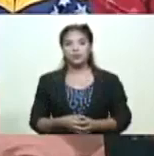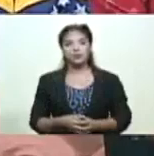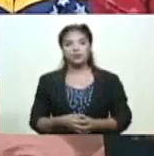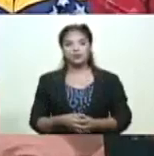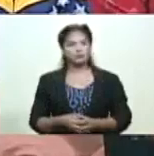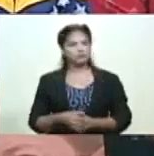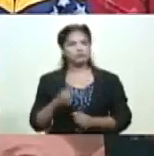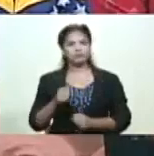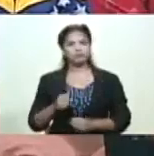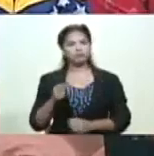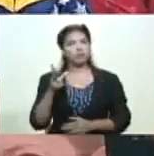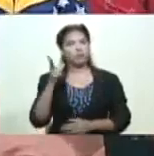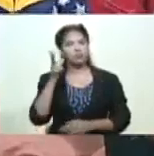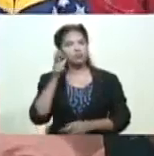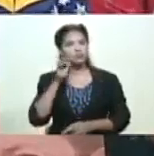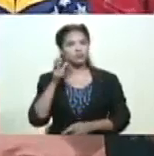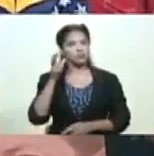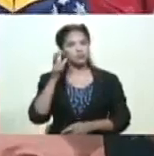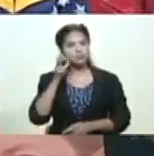altisonantes,